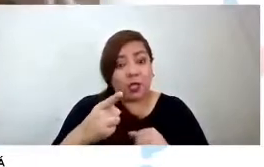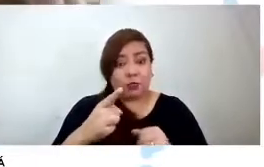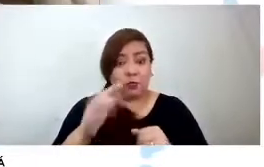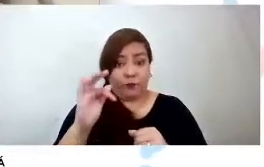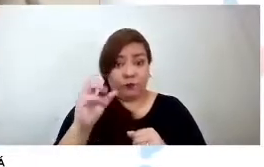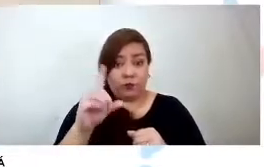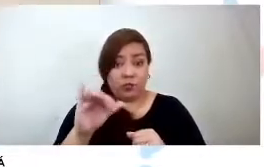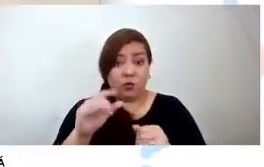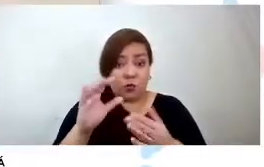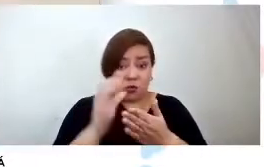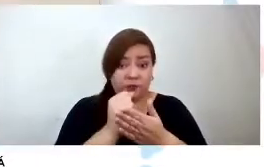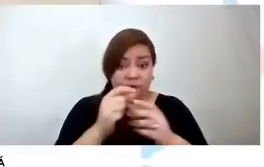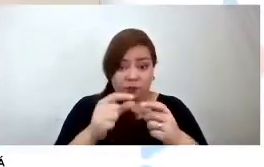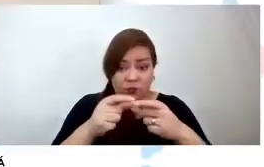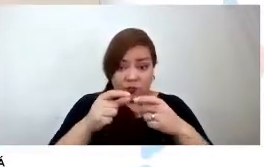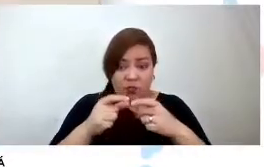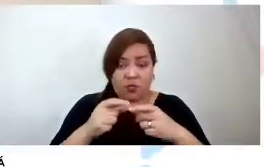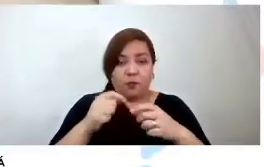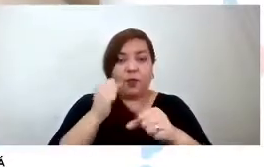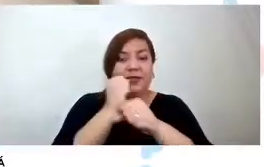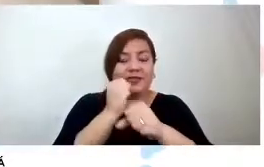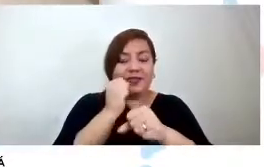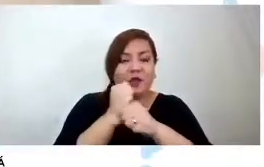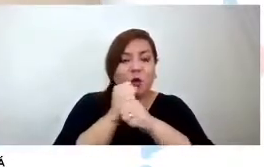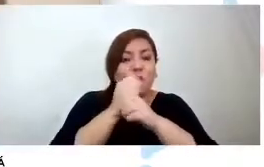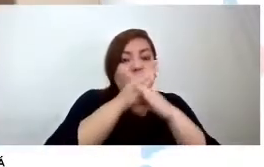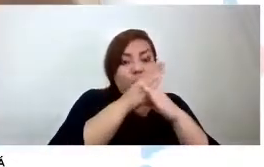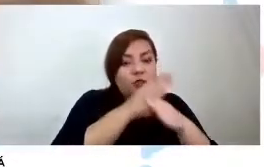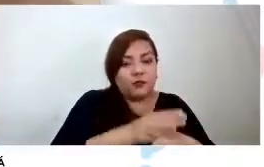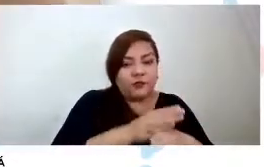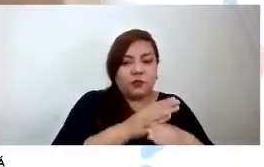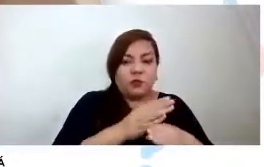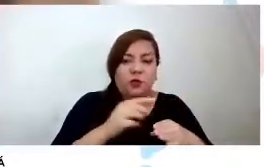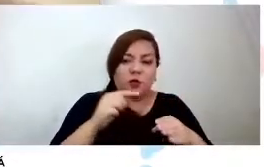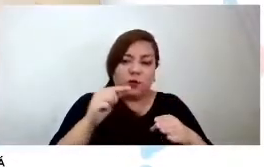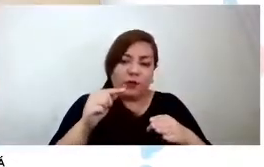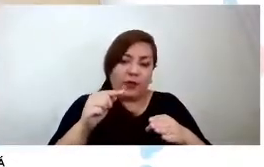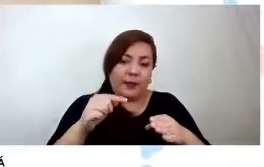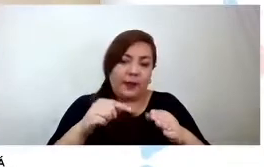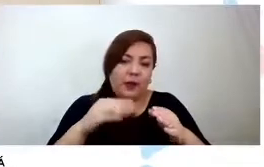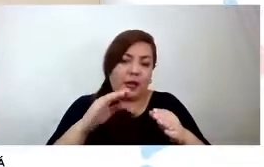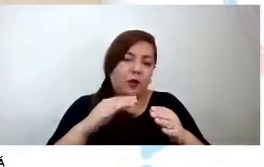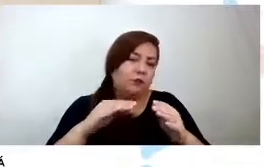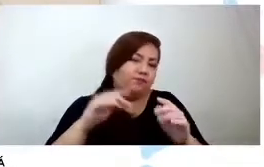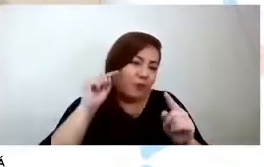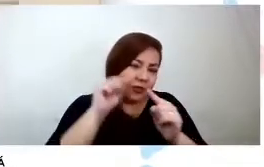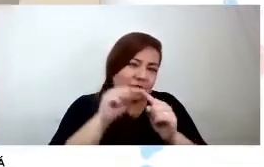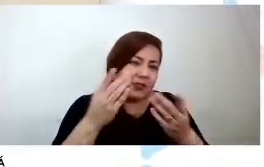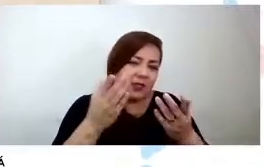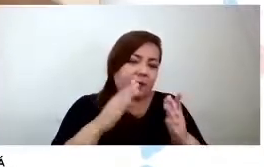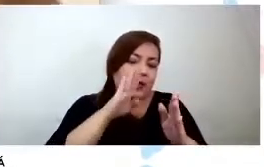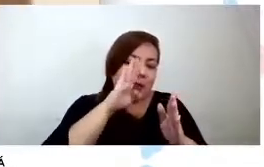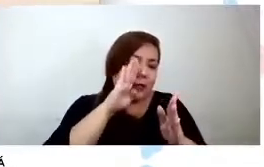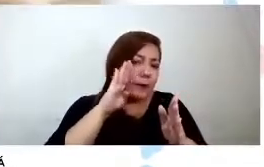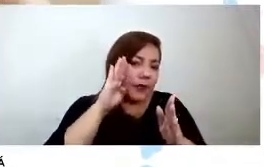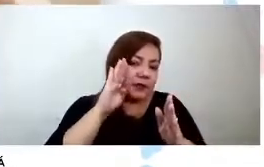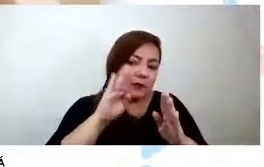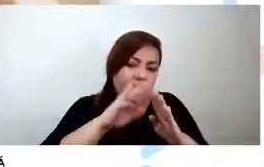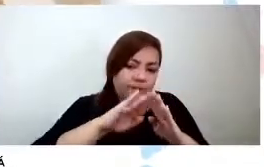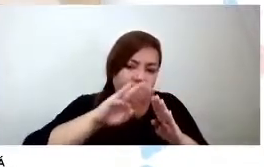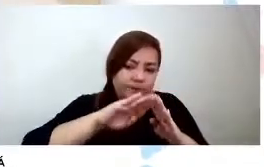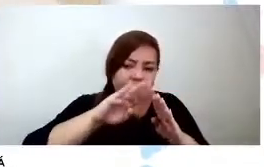que el trabajo de conservación consistió principalmente en la limpieza. Hicimos